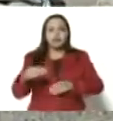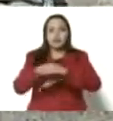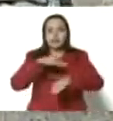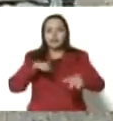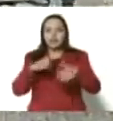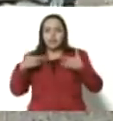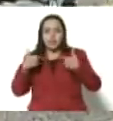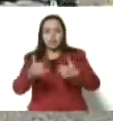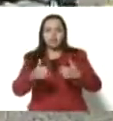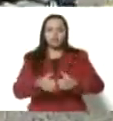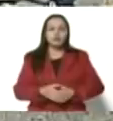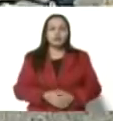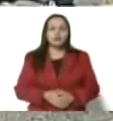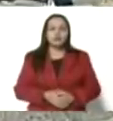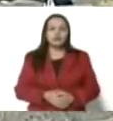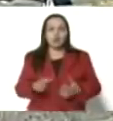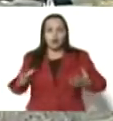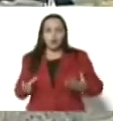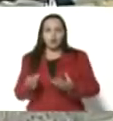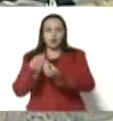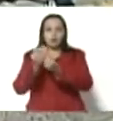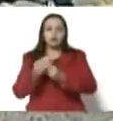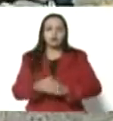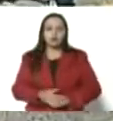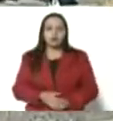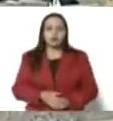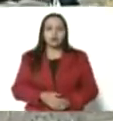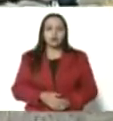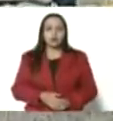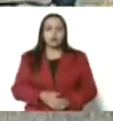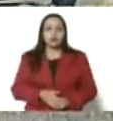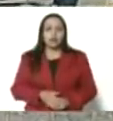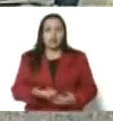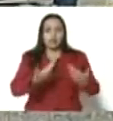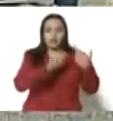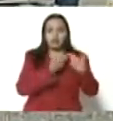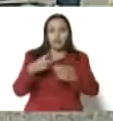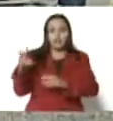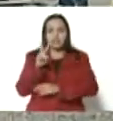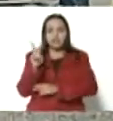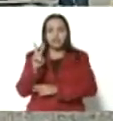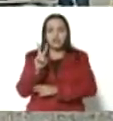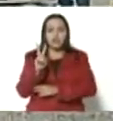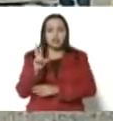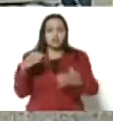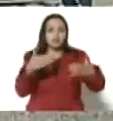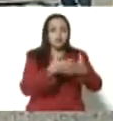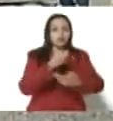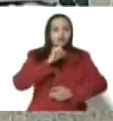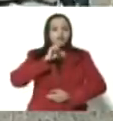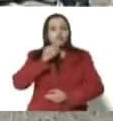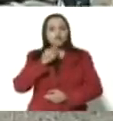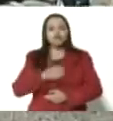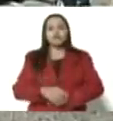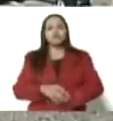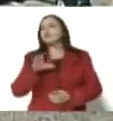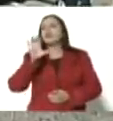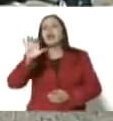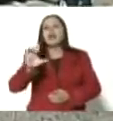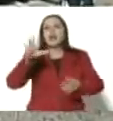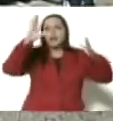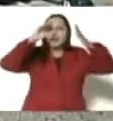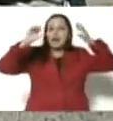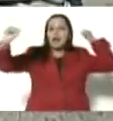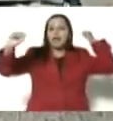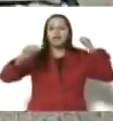Salud, Carlos Alvarado, en conjunto con el acreditado en nuestro país de la Federación Rusa, embajador